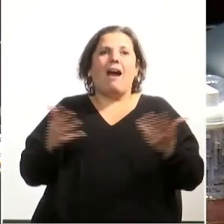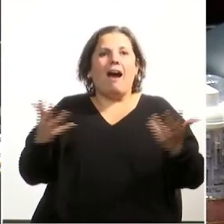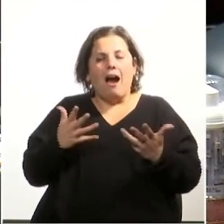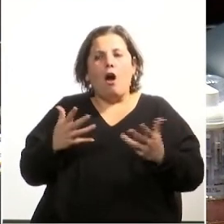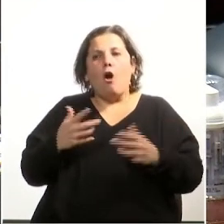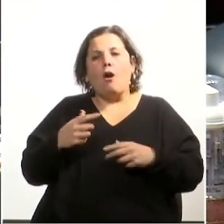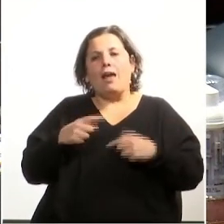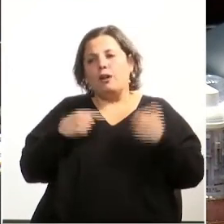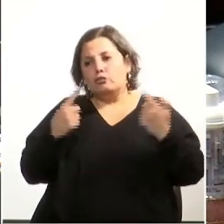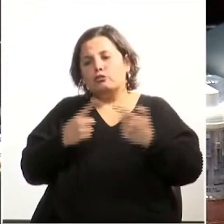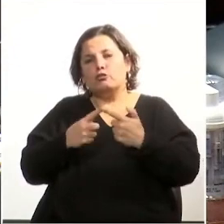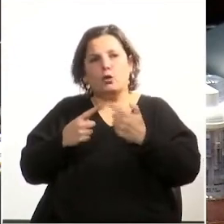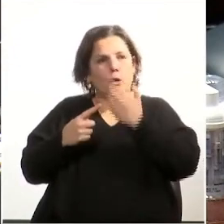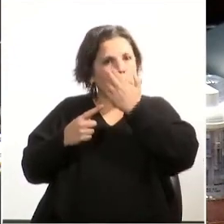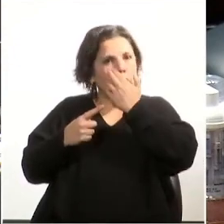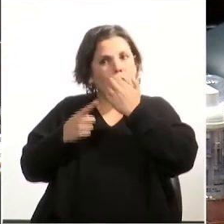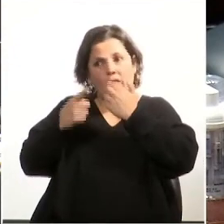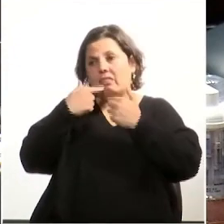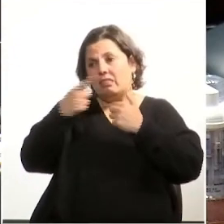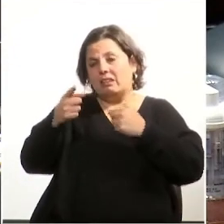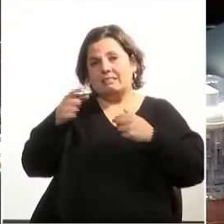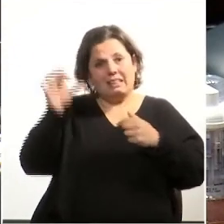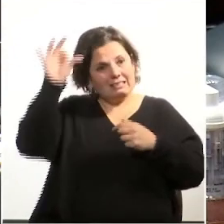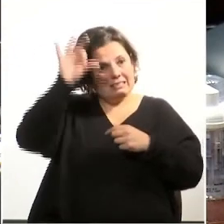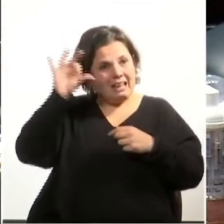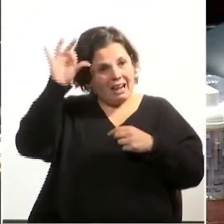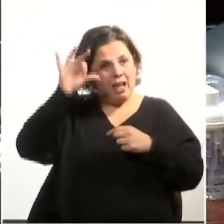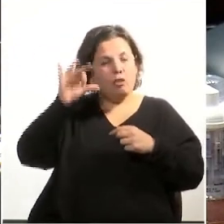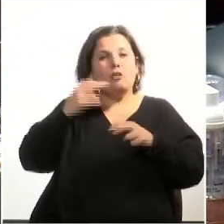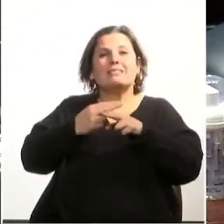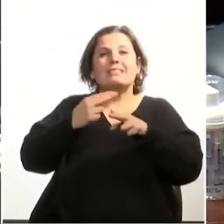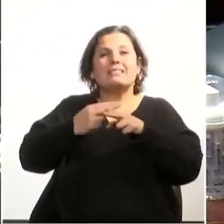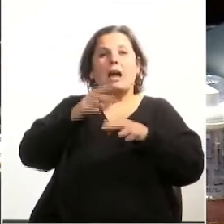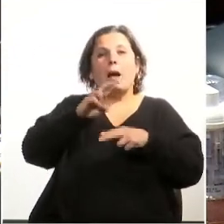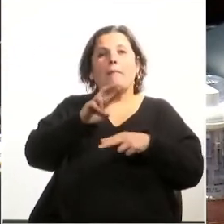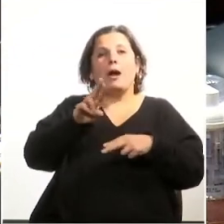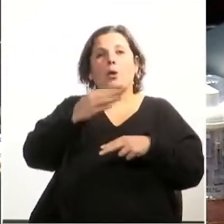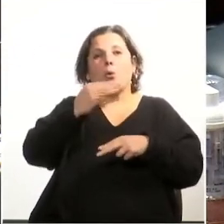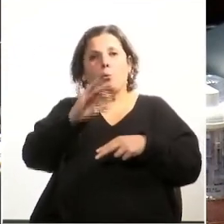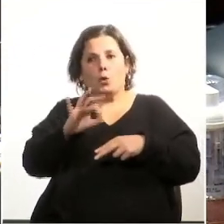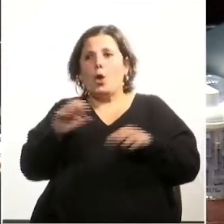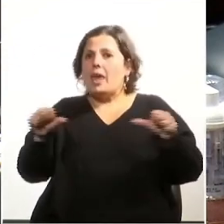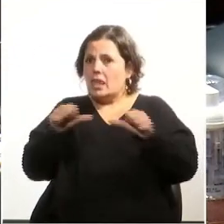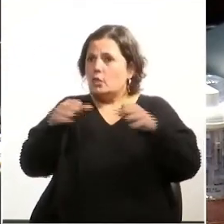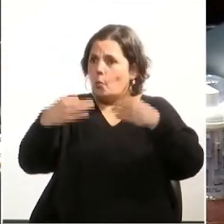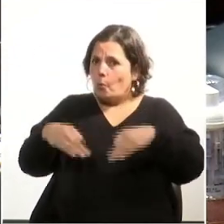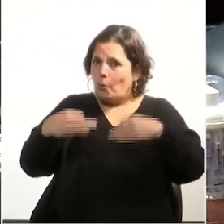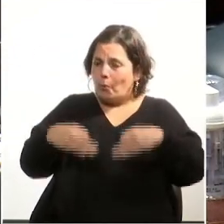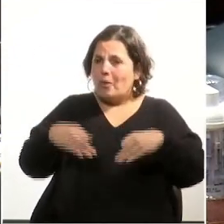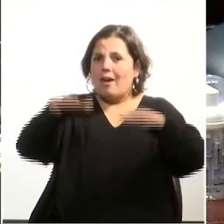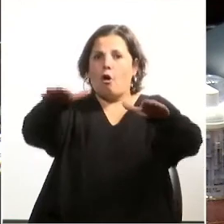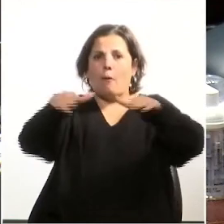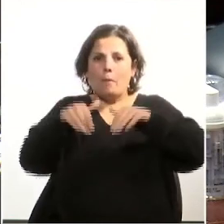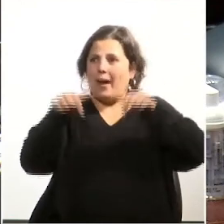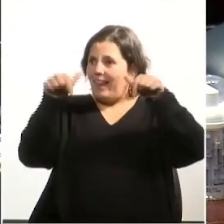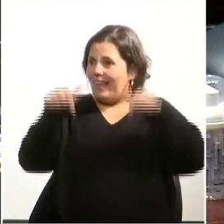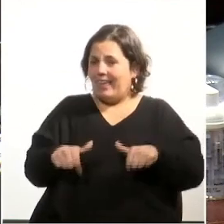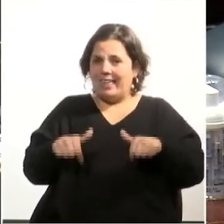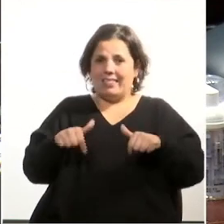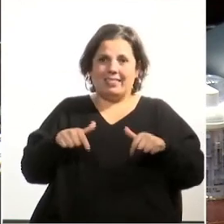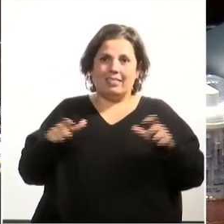Estamos frente, y ha hecho muy bien el senador Rubio en convocar a esta